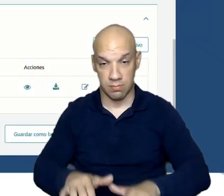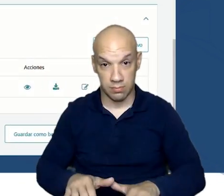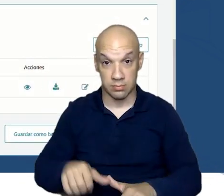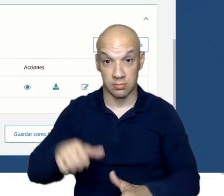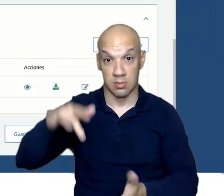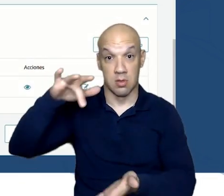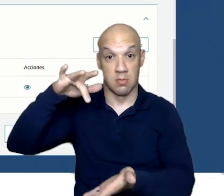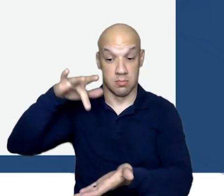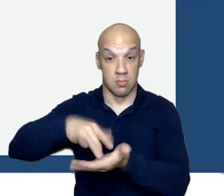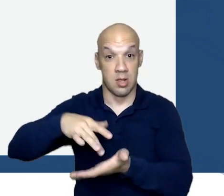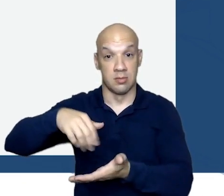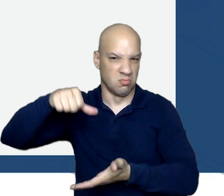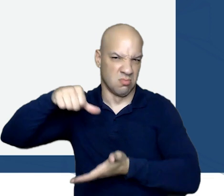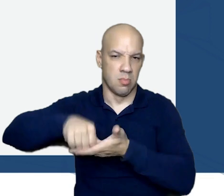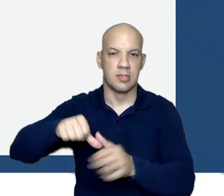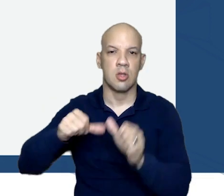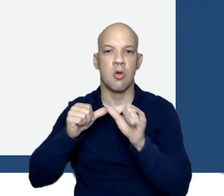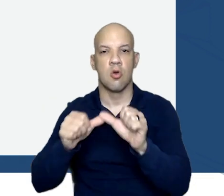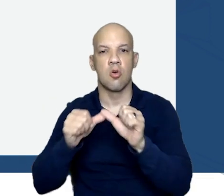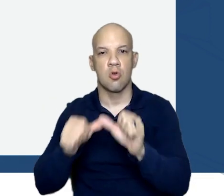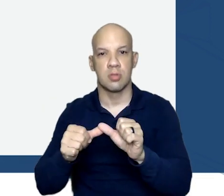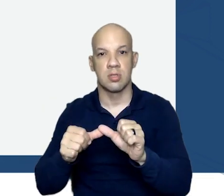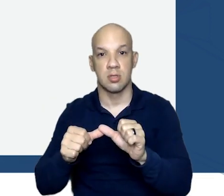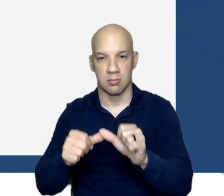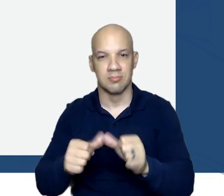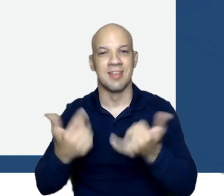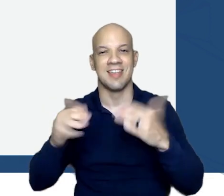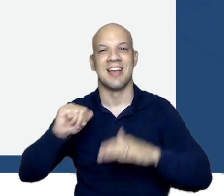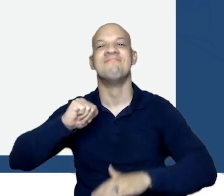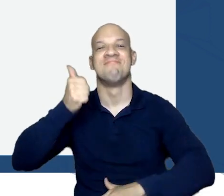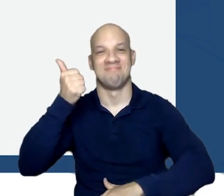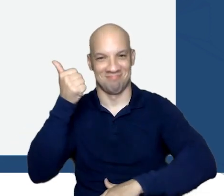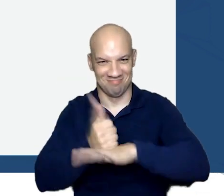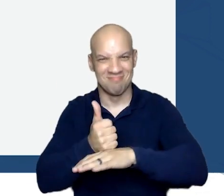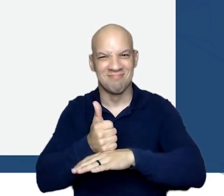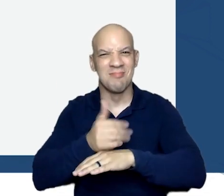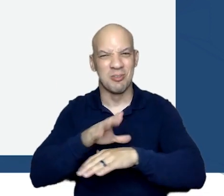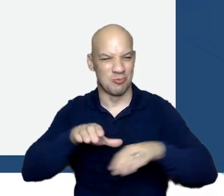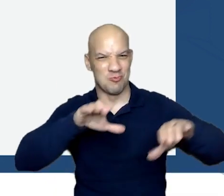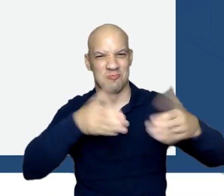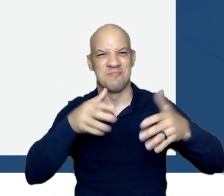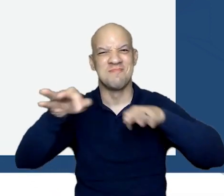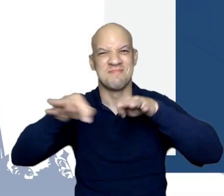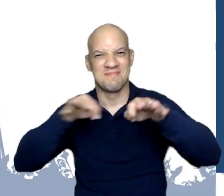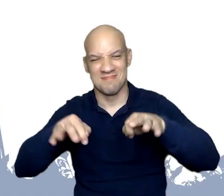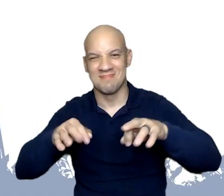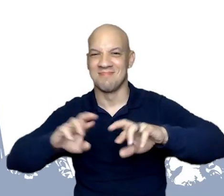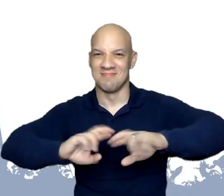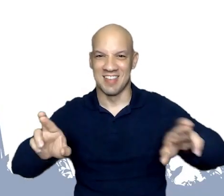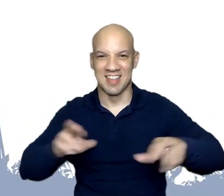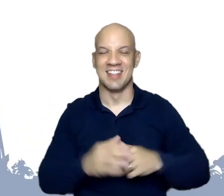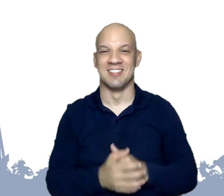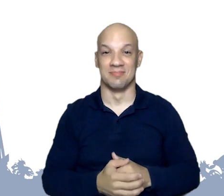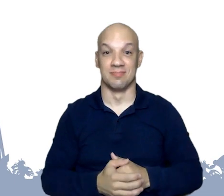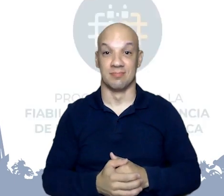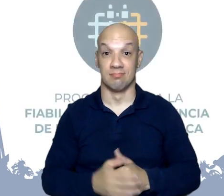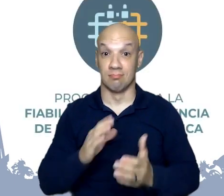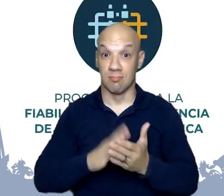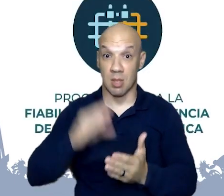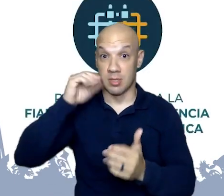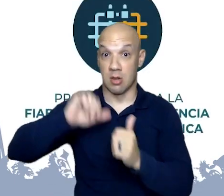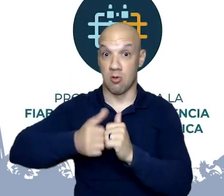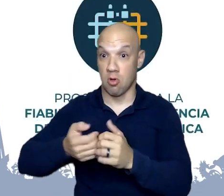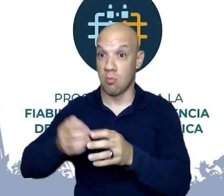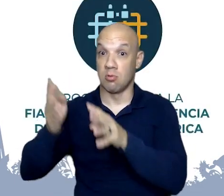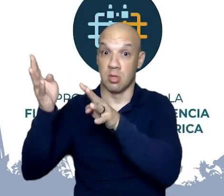presionado Continuar, al final del registro, el perfil de su entidad se habrá creado satisfactoriamente. Para aprender